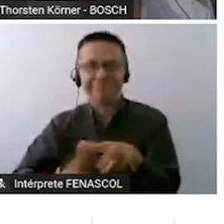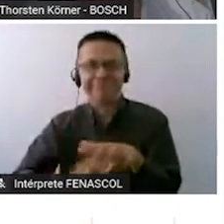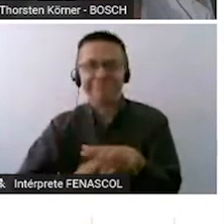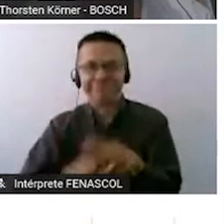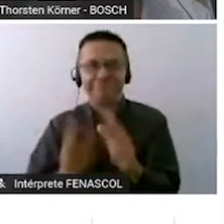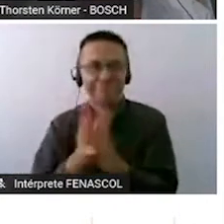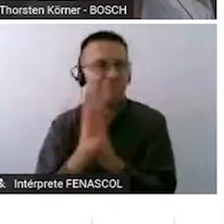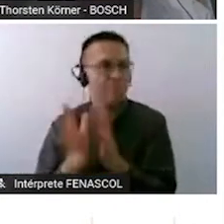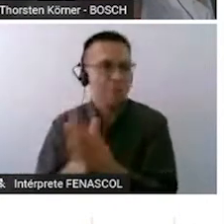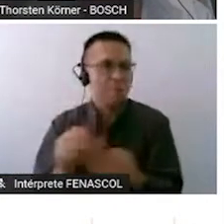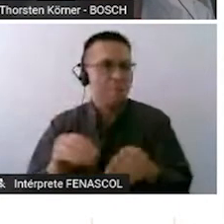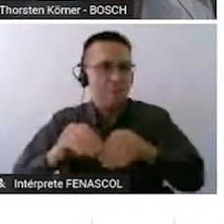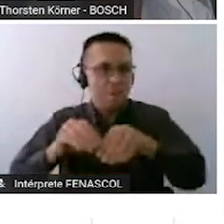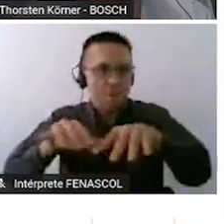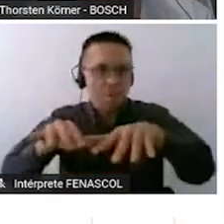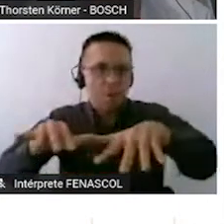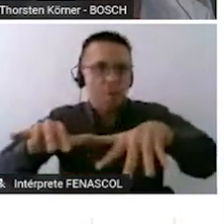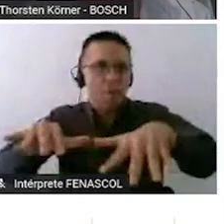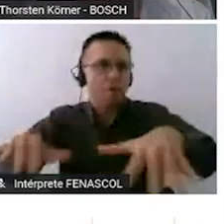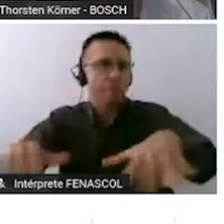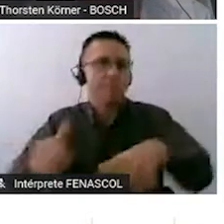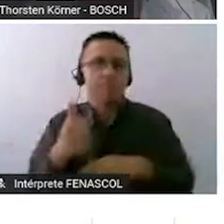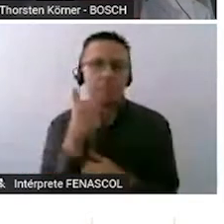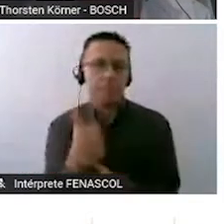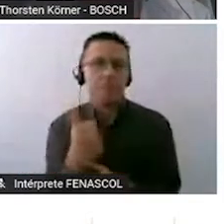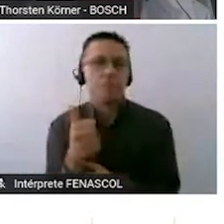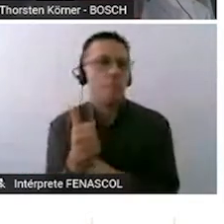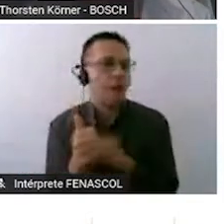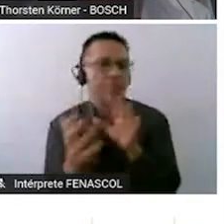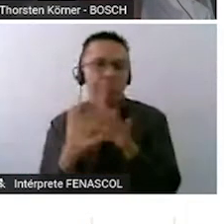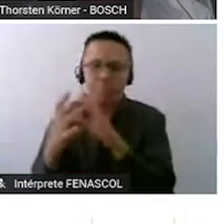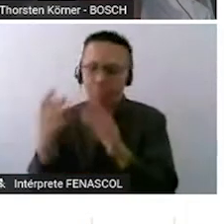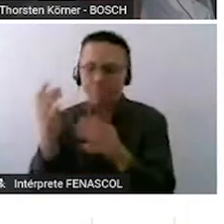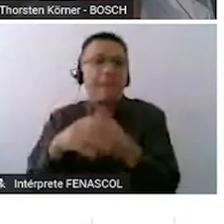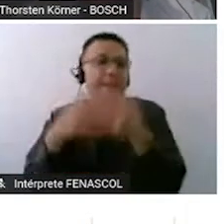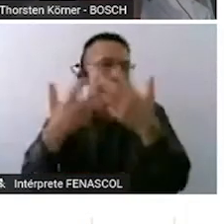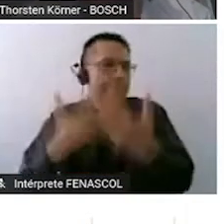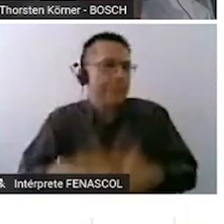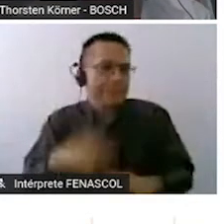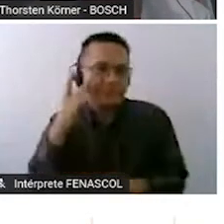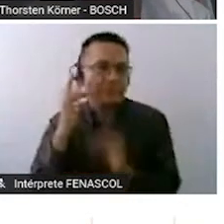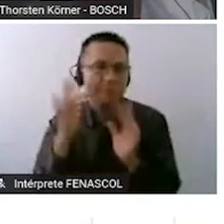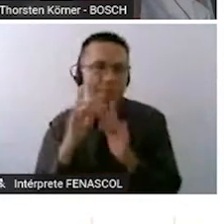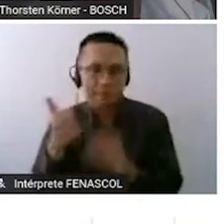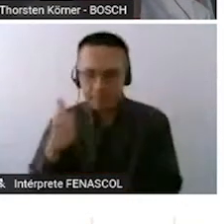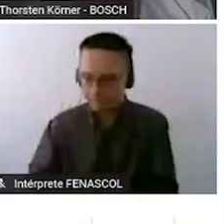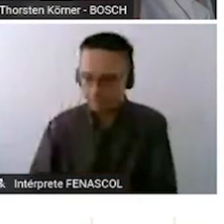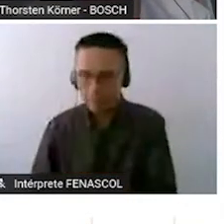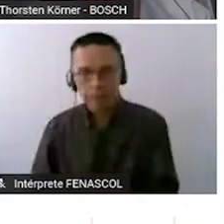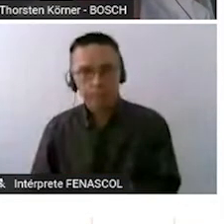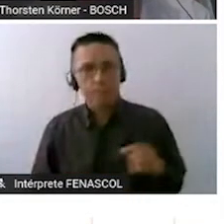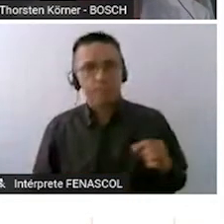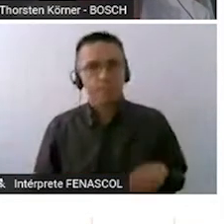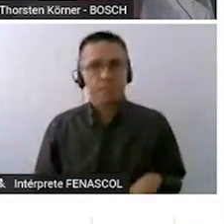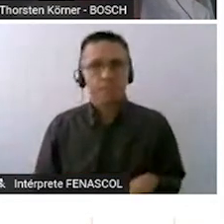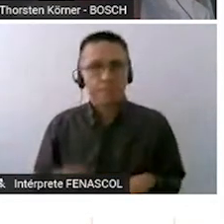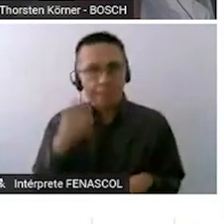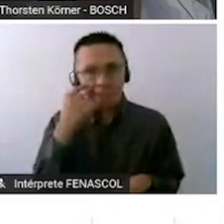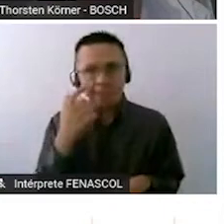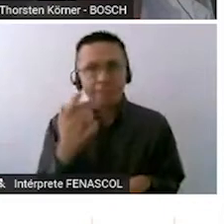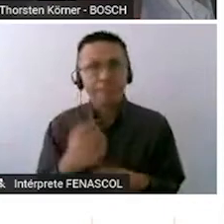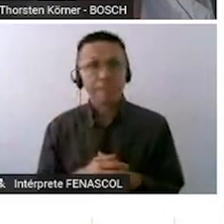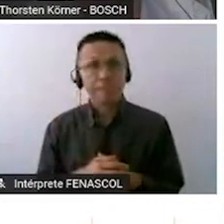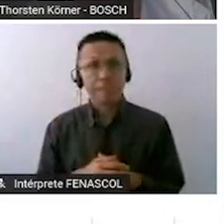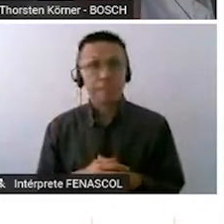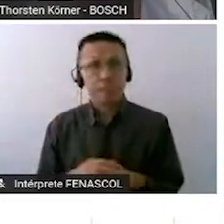los aspectos también de conectividad industrial. Antes de ello, y vean el ejemplo de hoy de conectarme a mí,